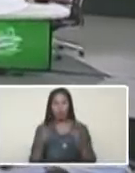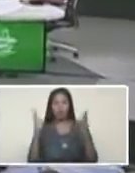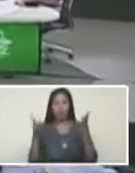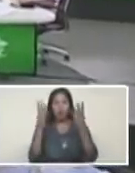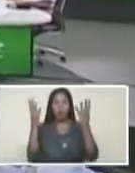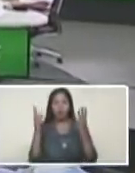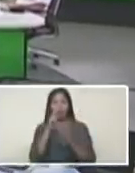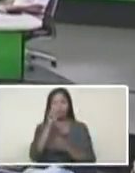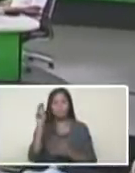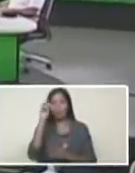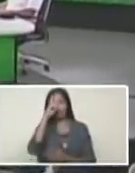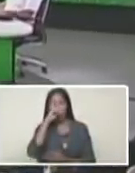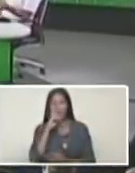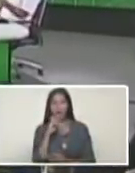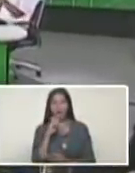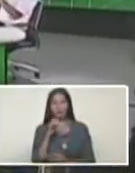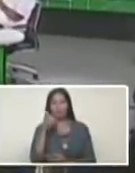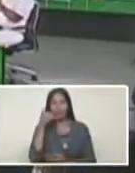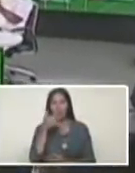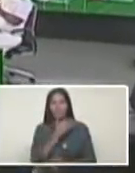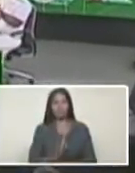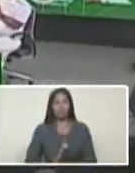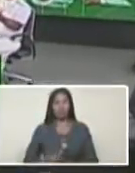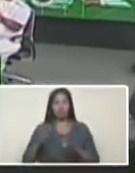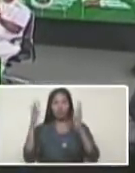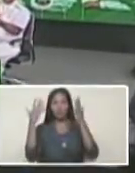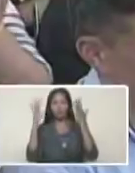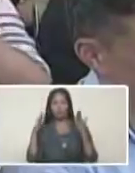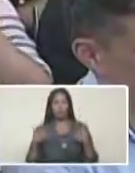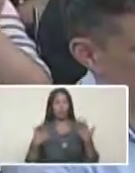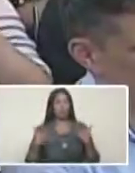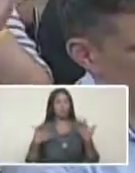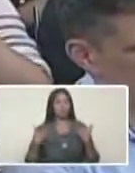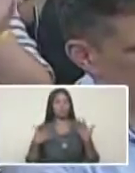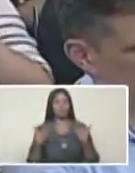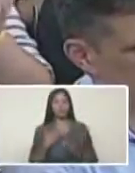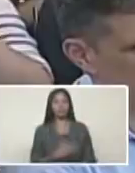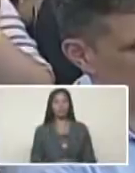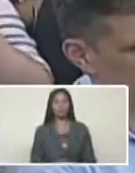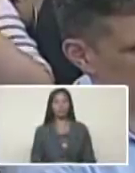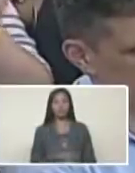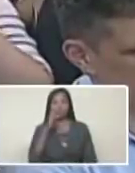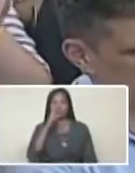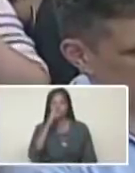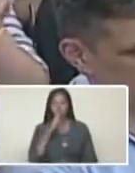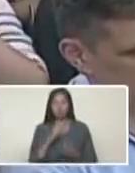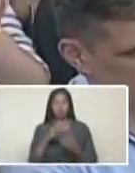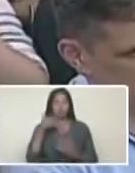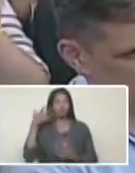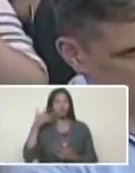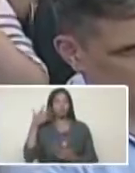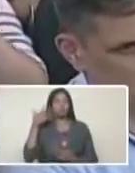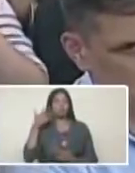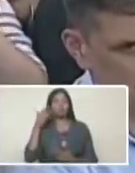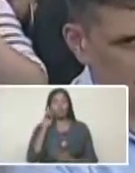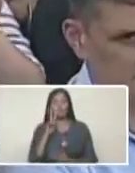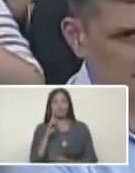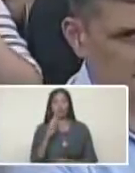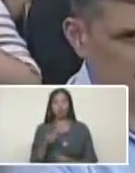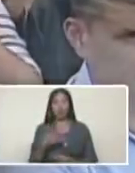los 20 años de aló presidente, y nuestro aplauso emocionado y admirado por su